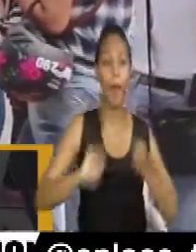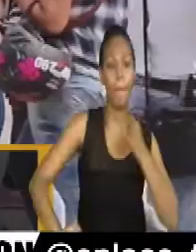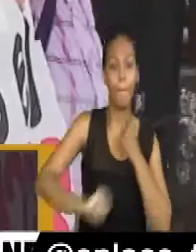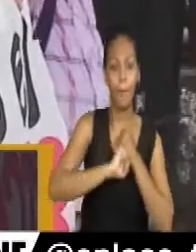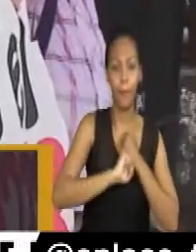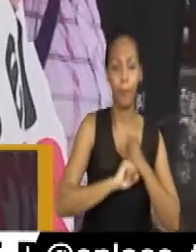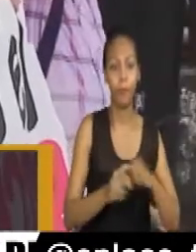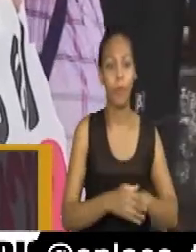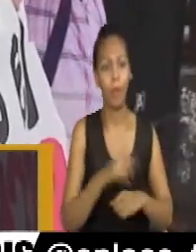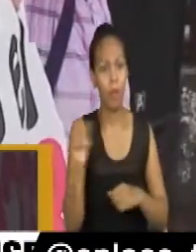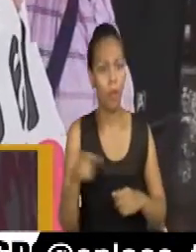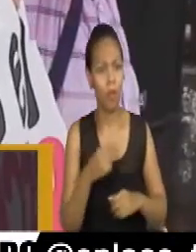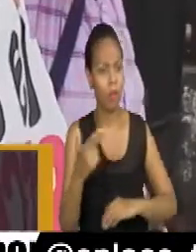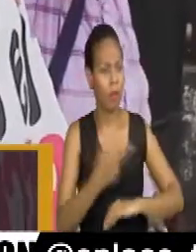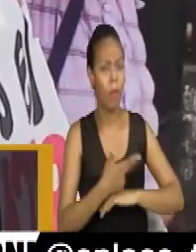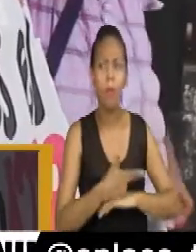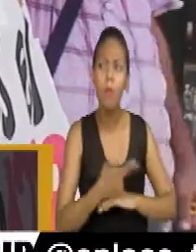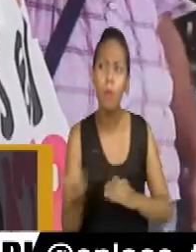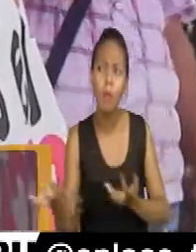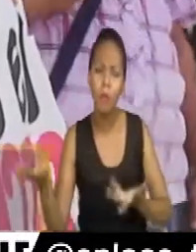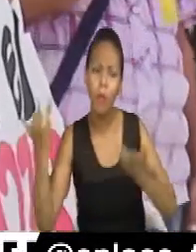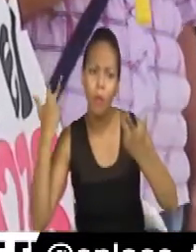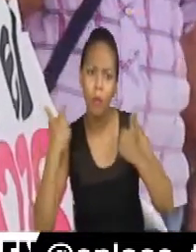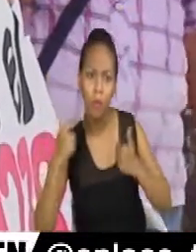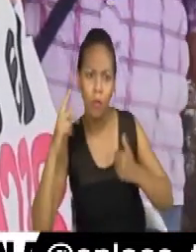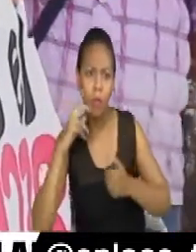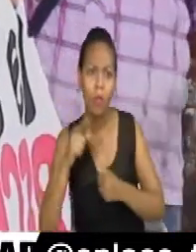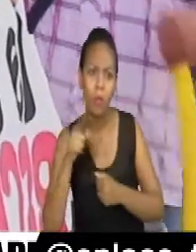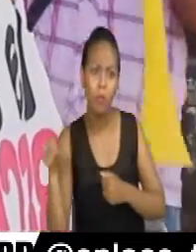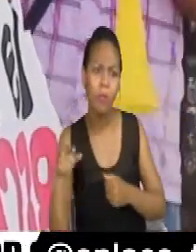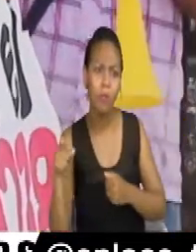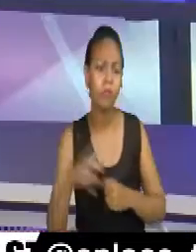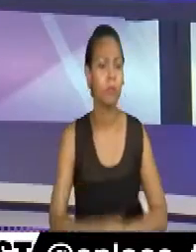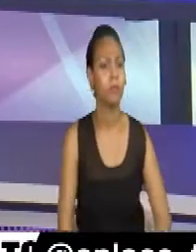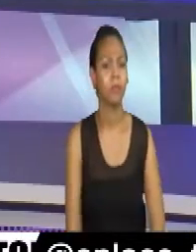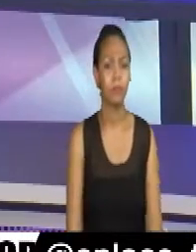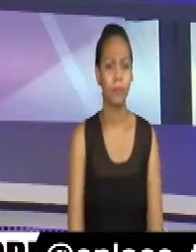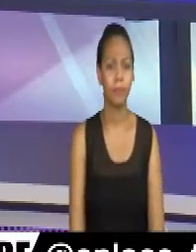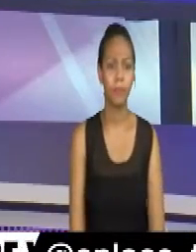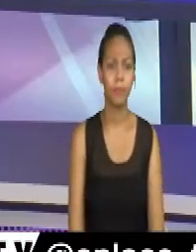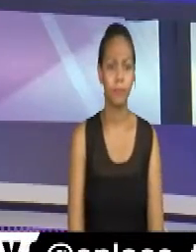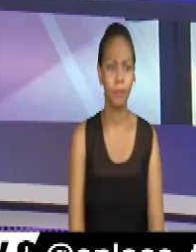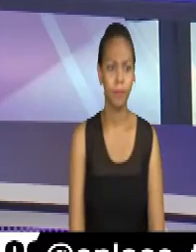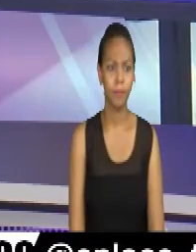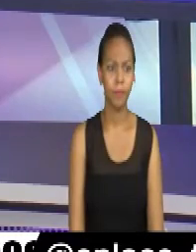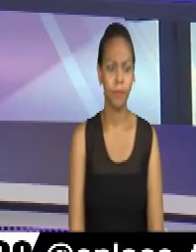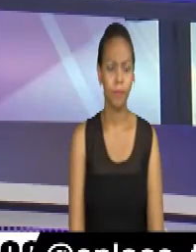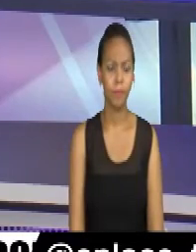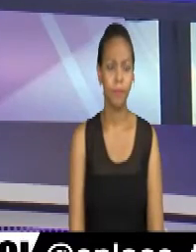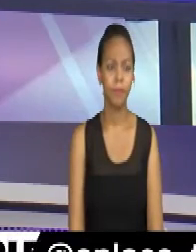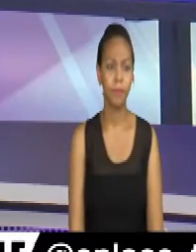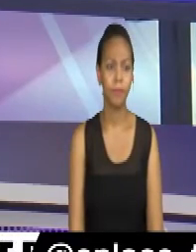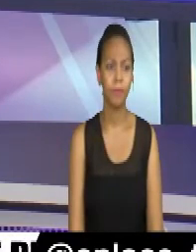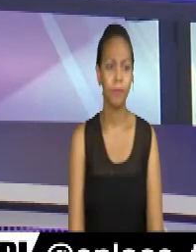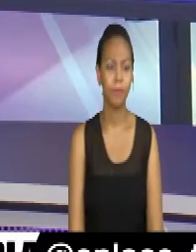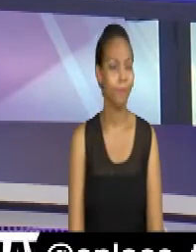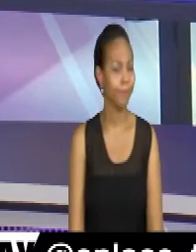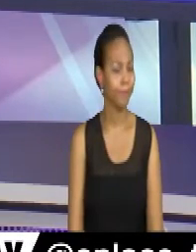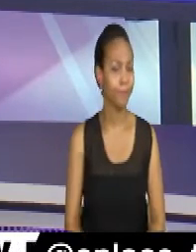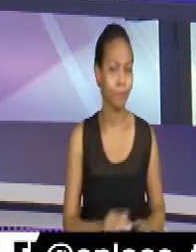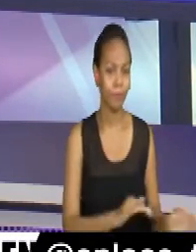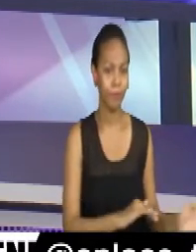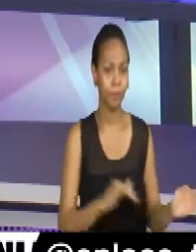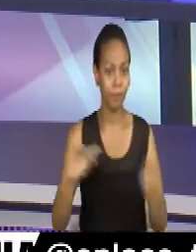enterado de lo acordado en Bogotá y del encuentro entre Colombia y España. En otras noticias, en cámara de seguridad